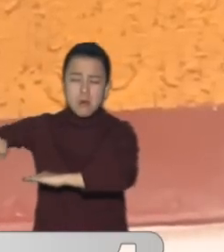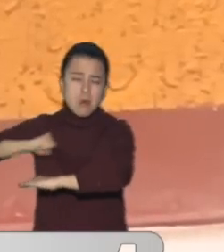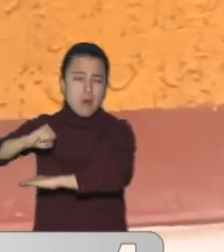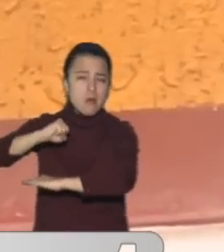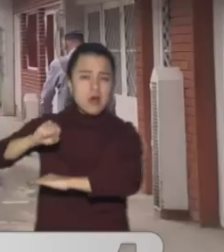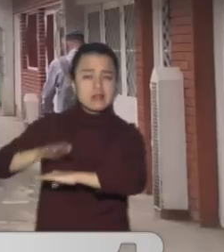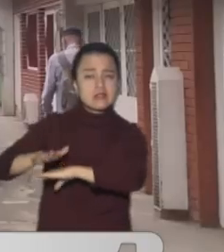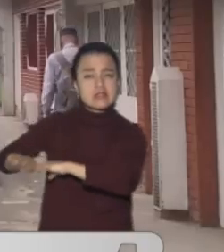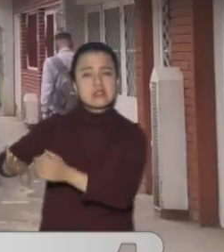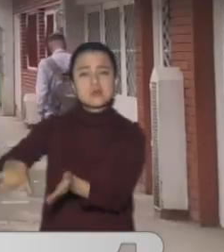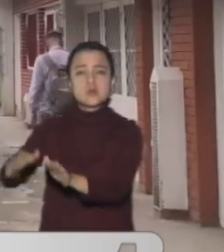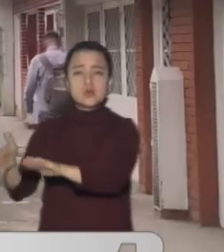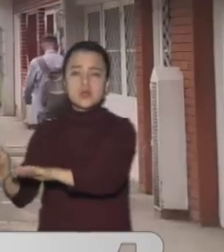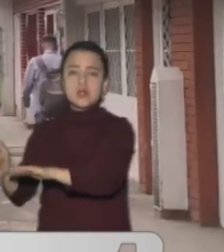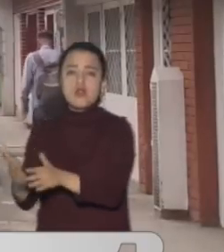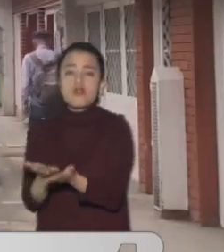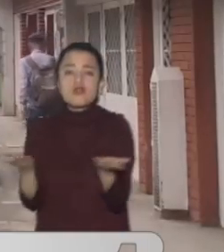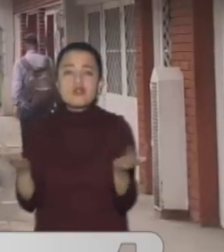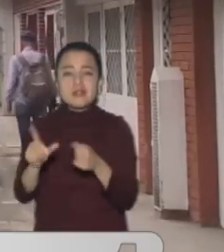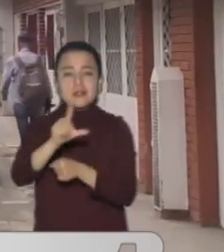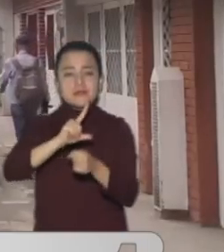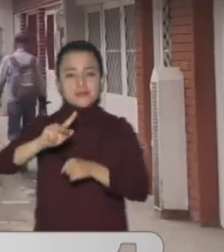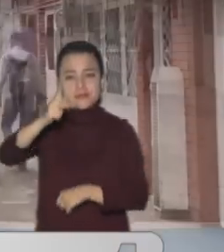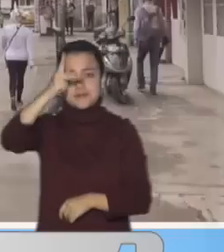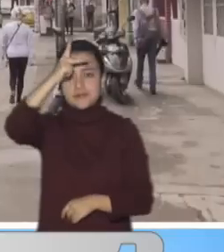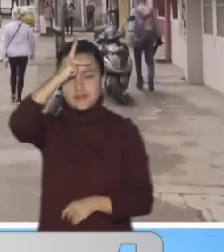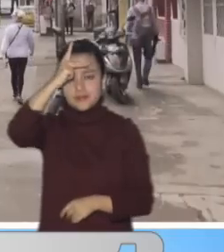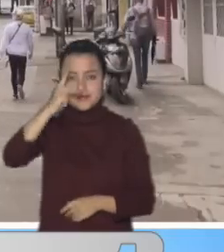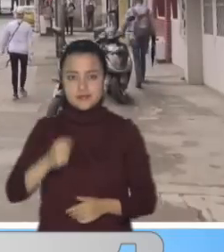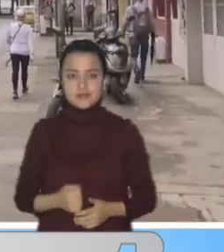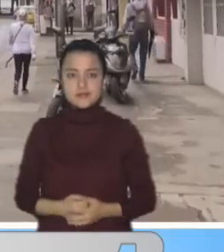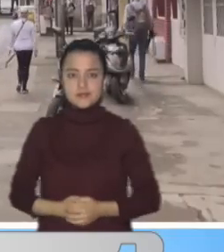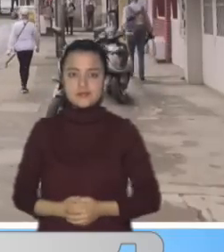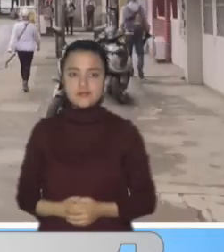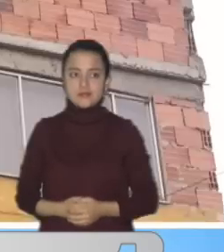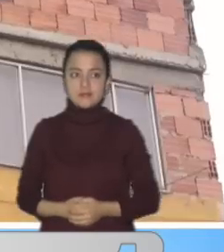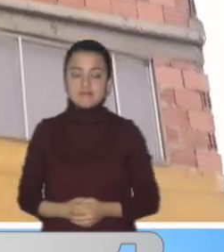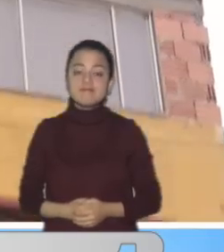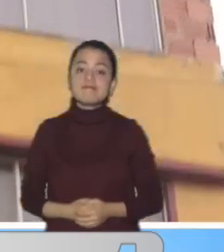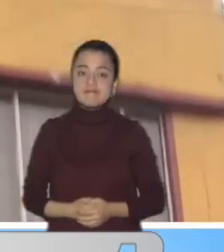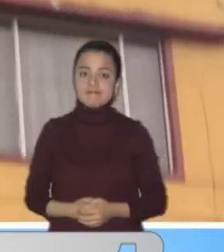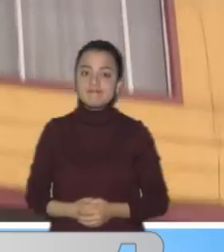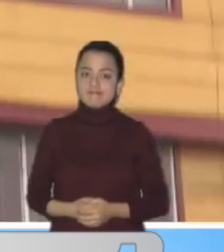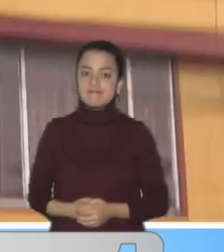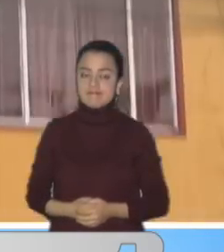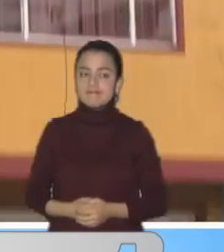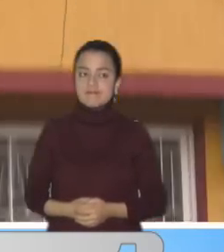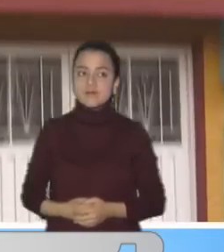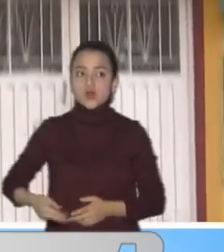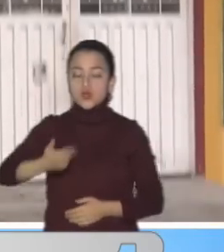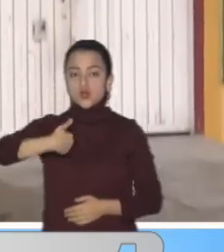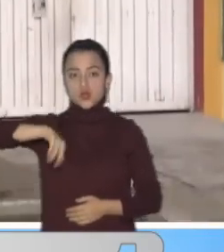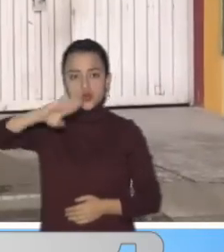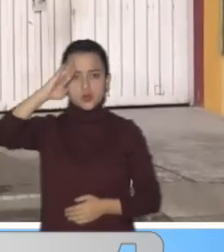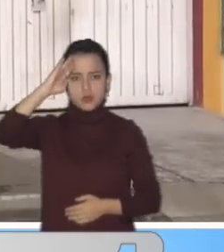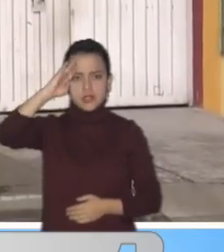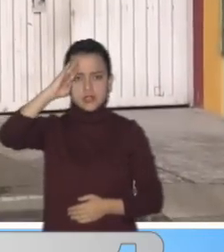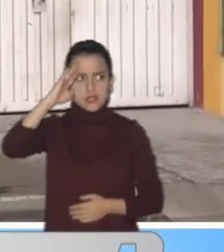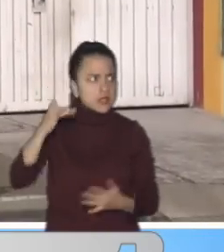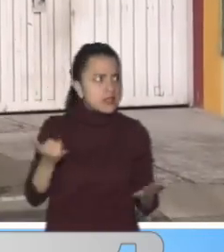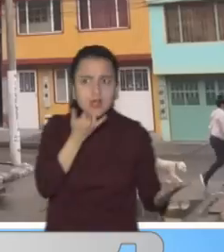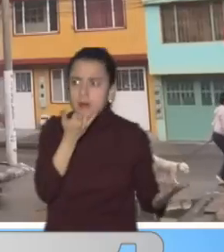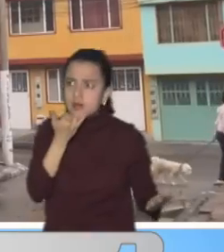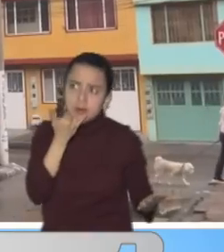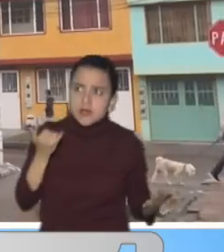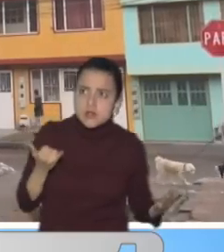en una vivienda en la localidad de Kennedy. El momento de llegar el cuadrante, ingresan a la